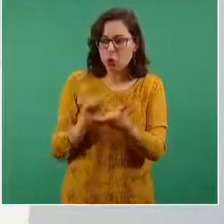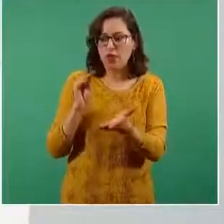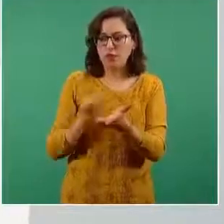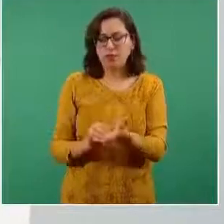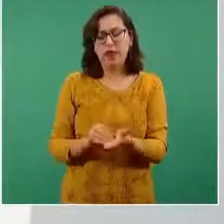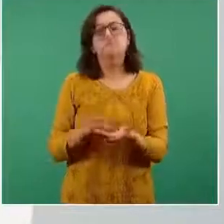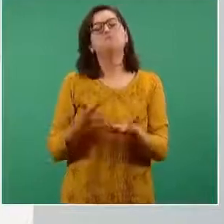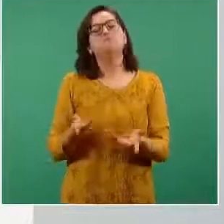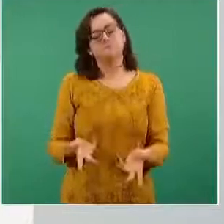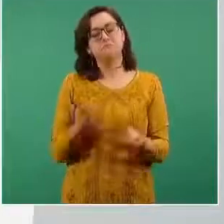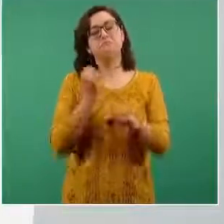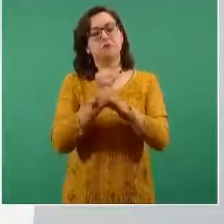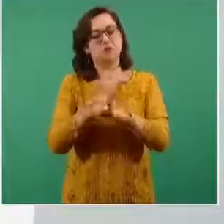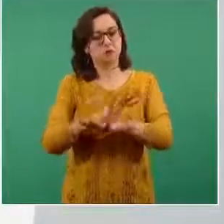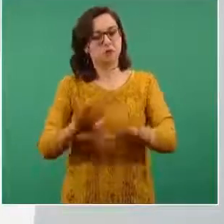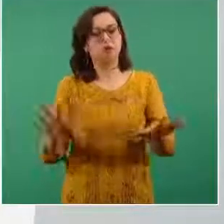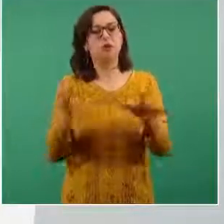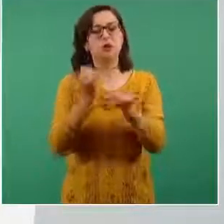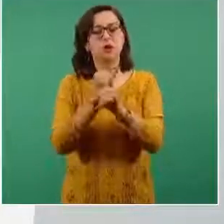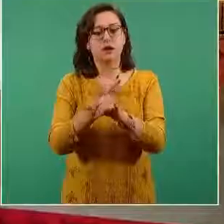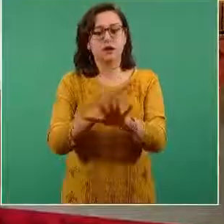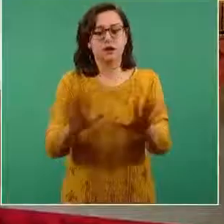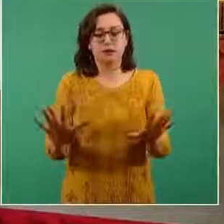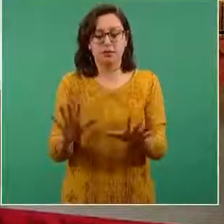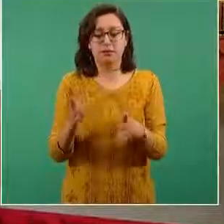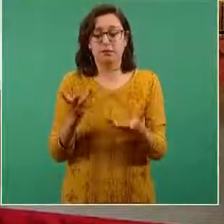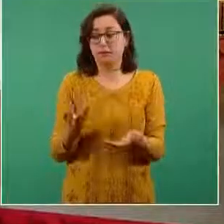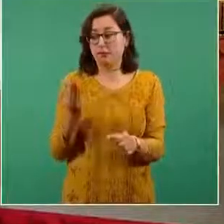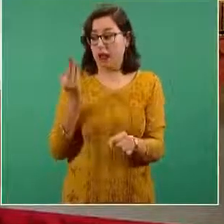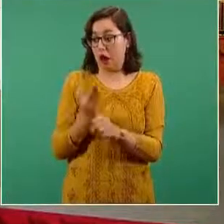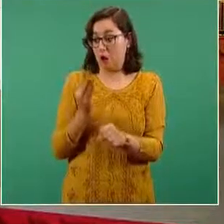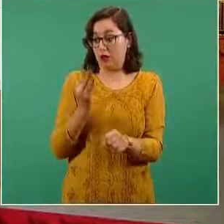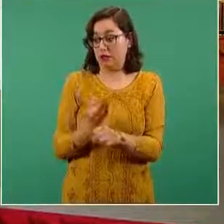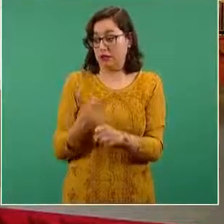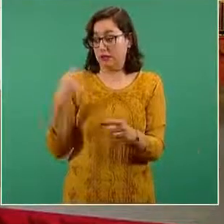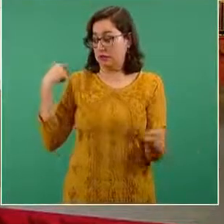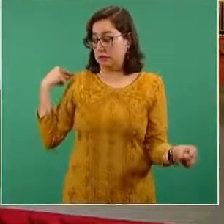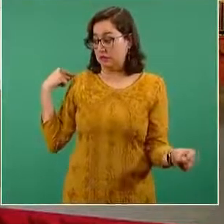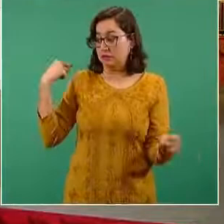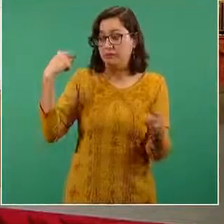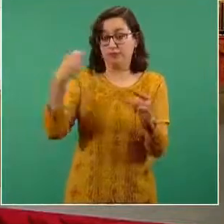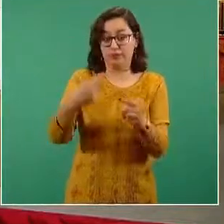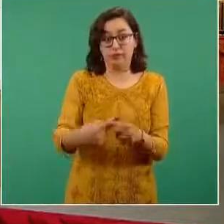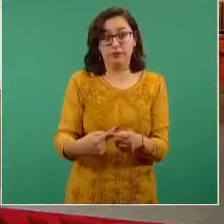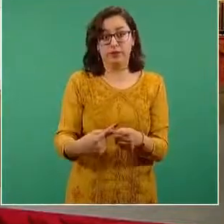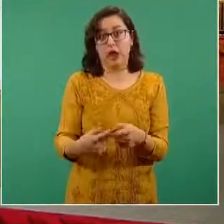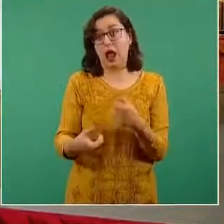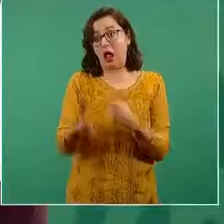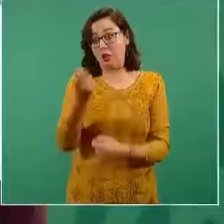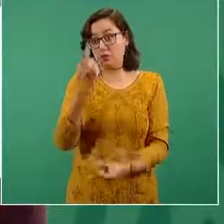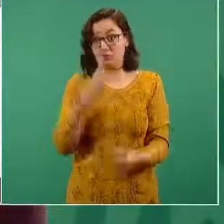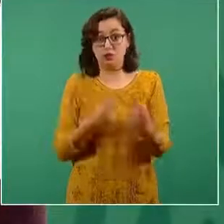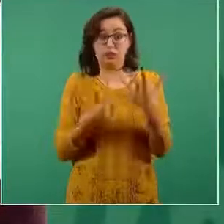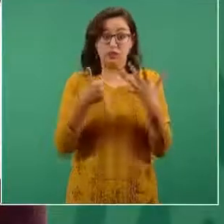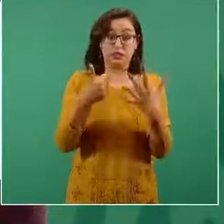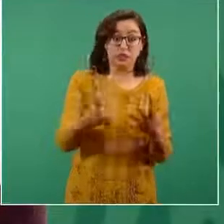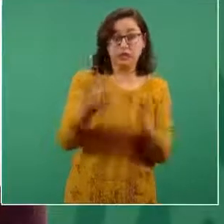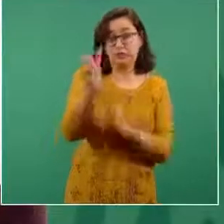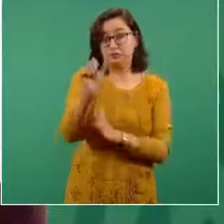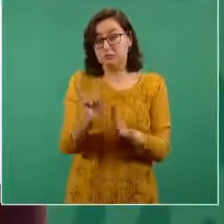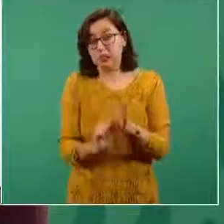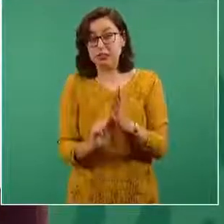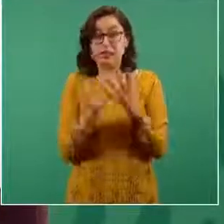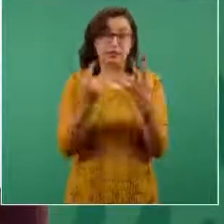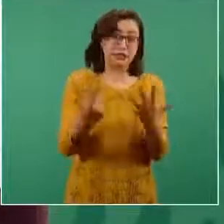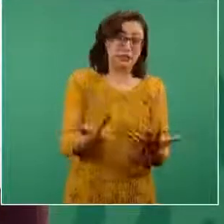primeros cortes, en donde a lo mejor en la temporalidad que ya se tiene hasta el momento, que ya ha superado en algunas vacunas los 6 meses desde que